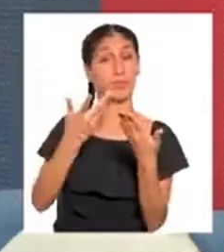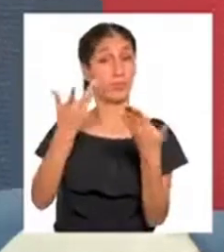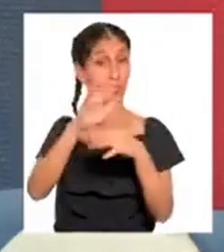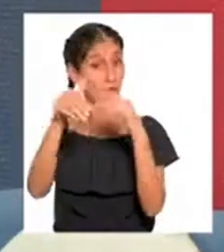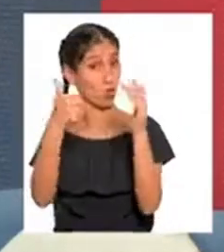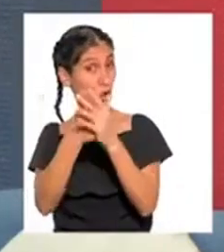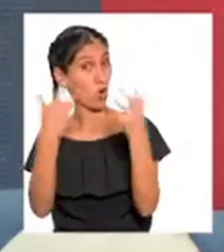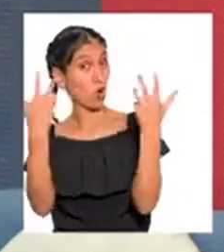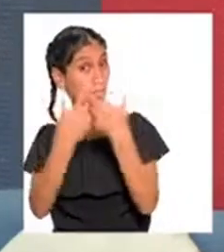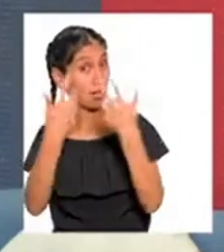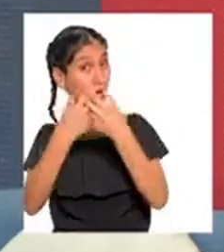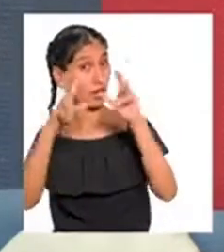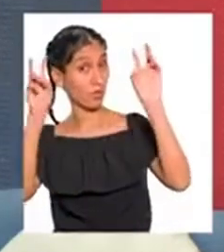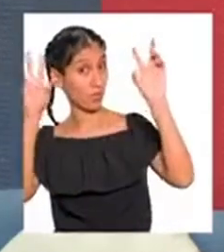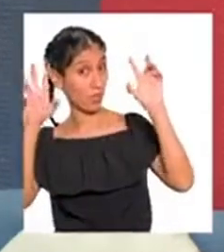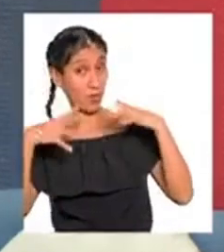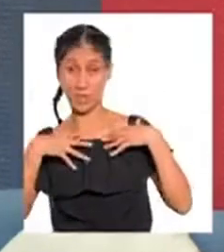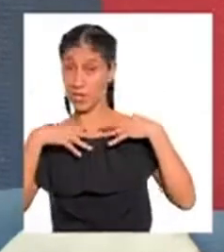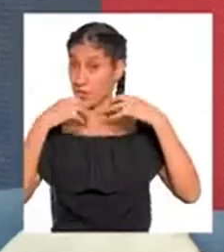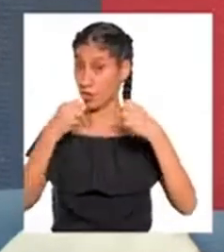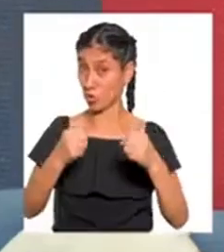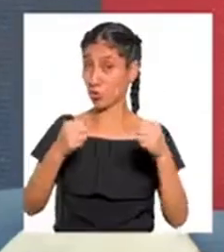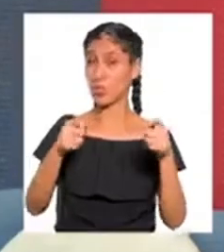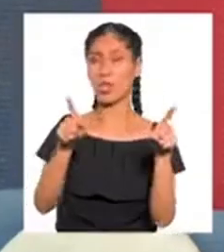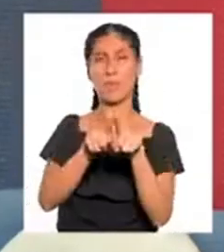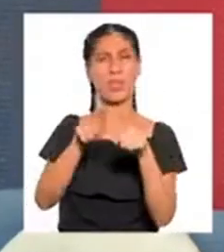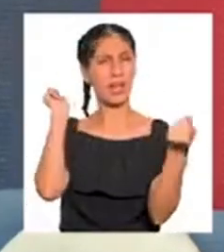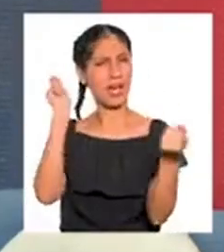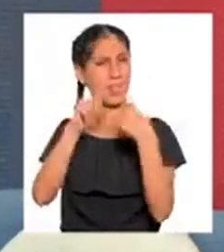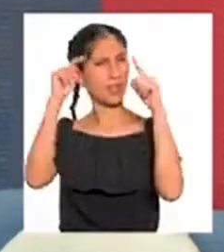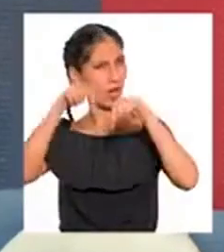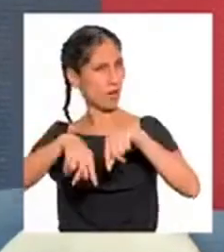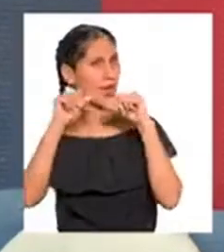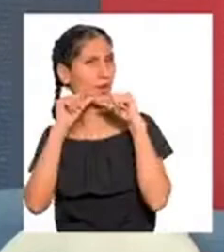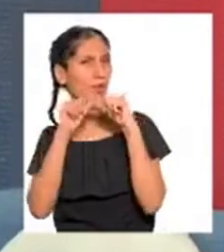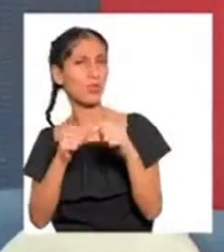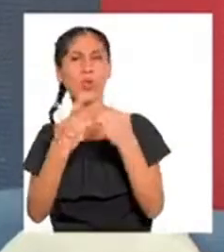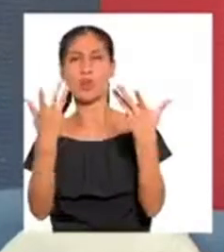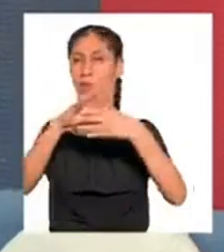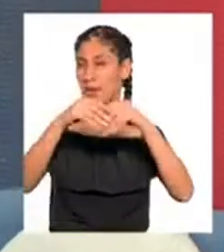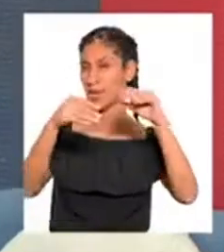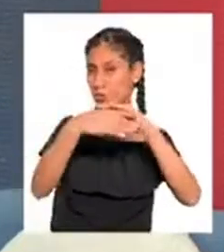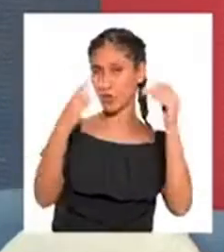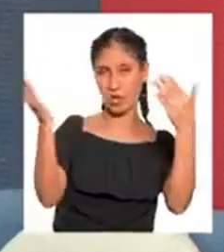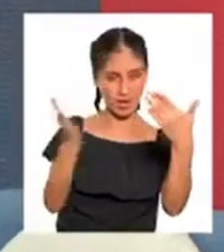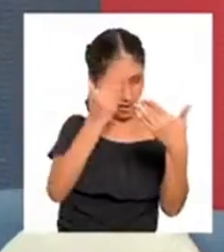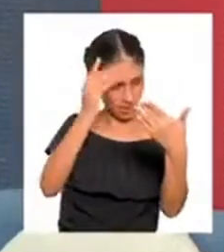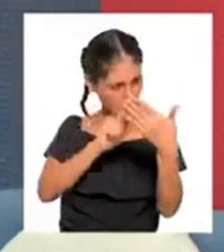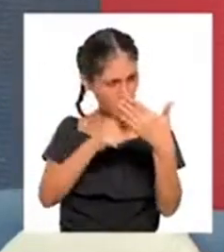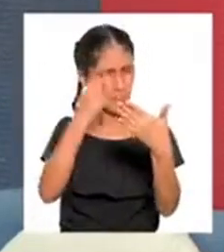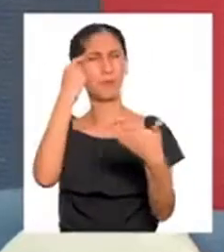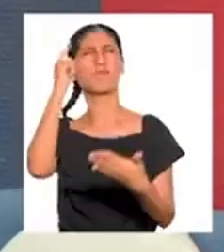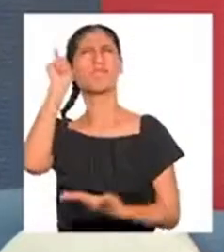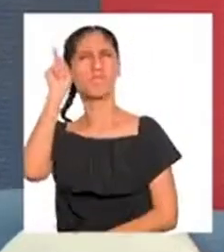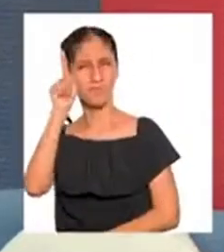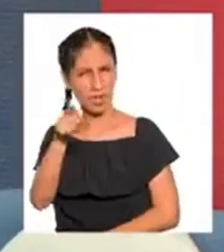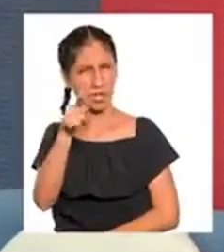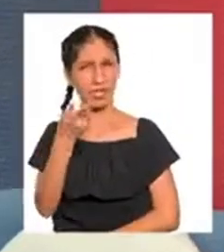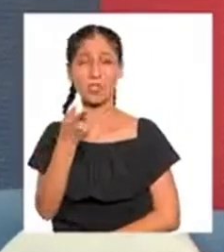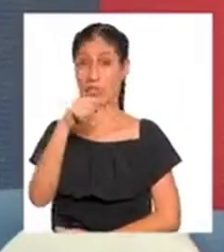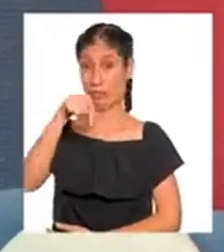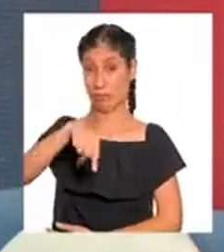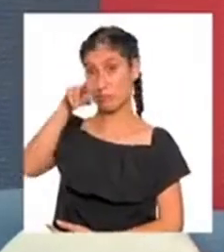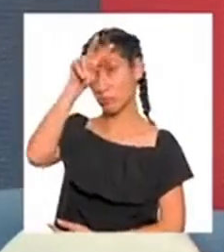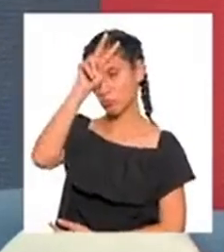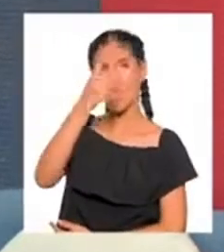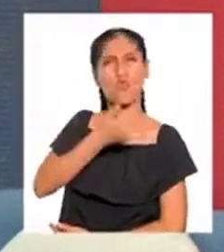ambientales y de salud que hemos visto del siglo pasado se mantienen hasta el día de hoy. La historia nos permite tener una visión más amplia de nuestra